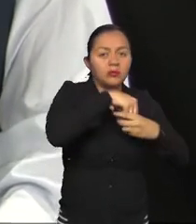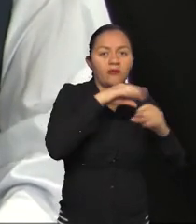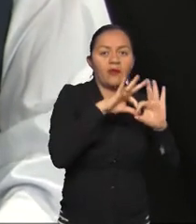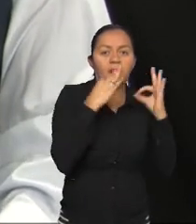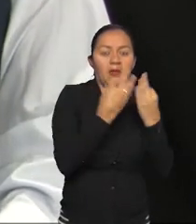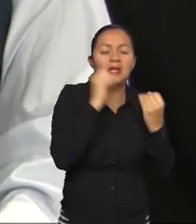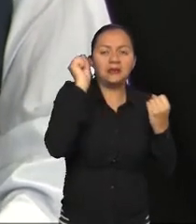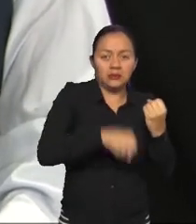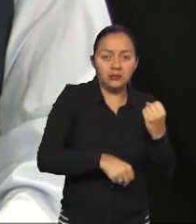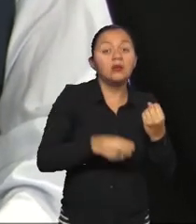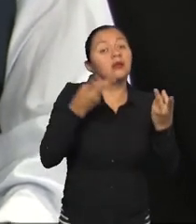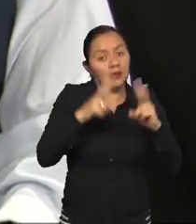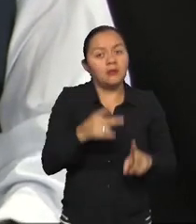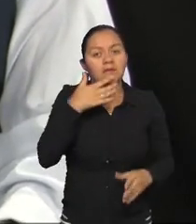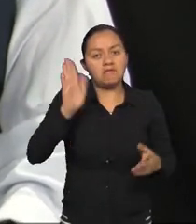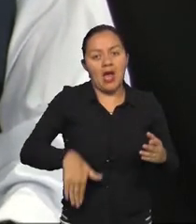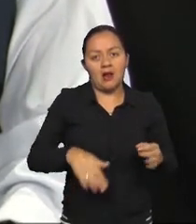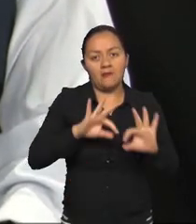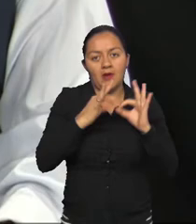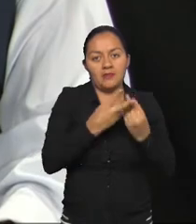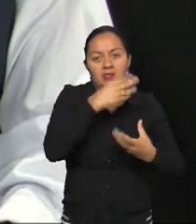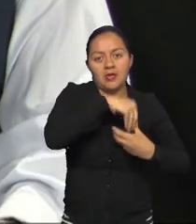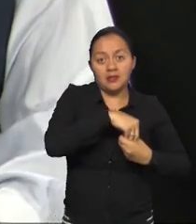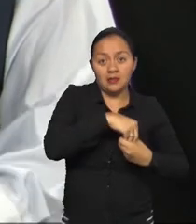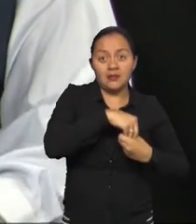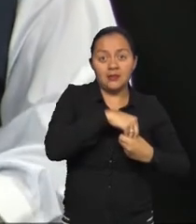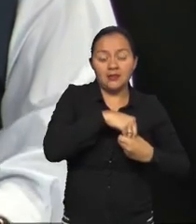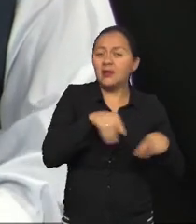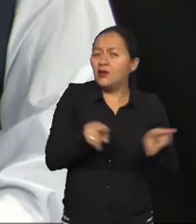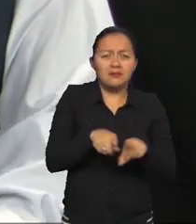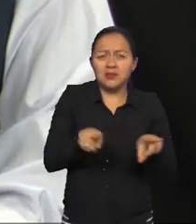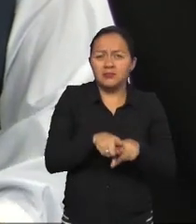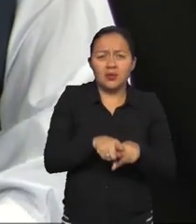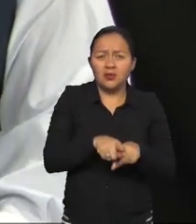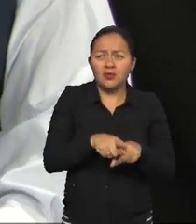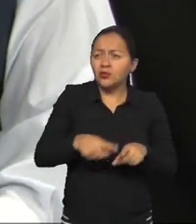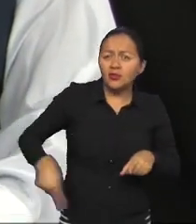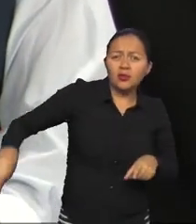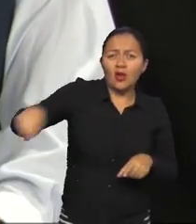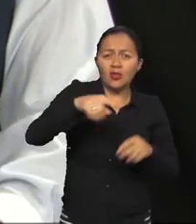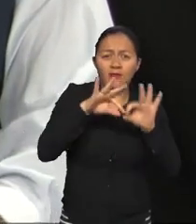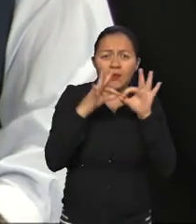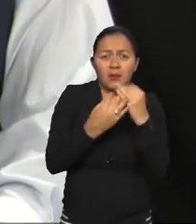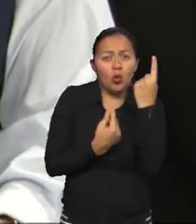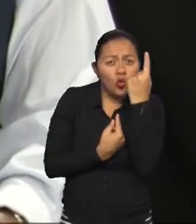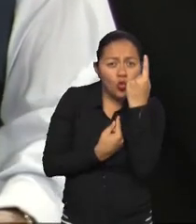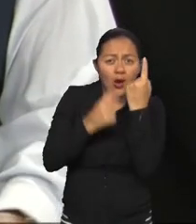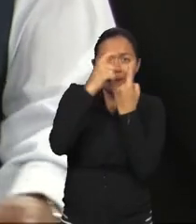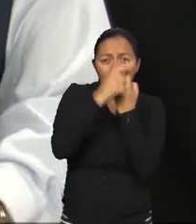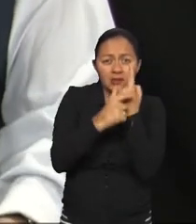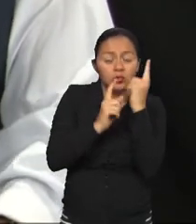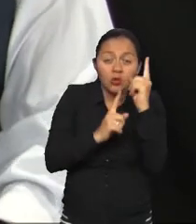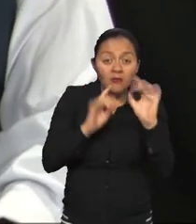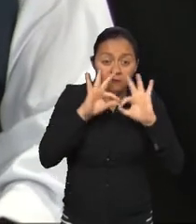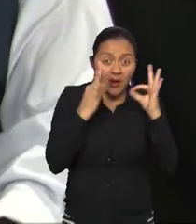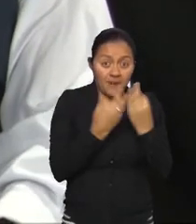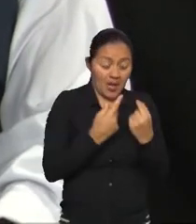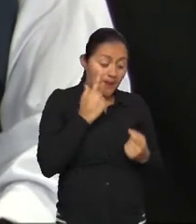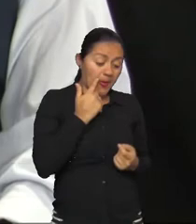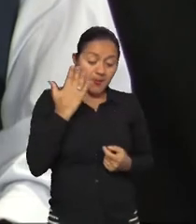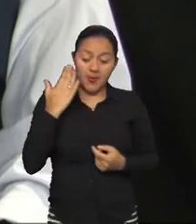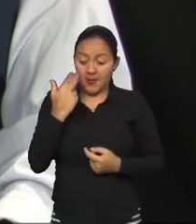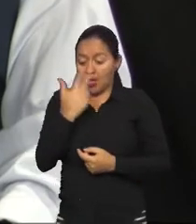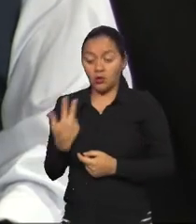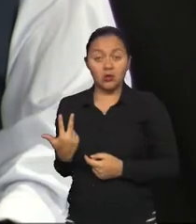Y el otro lado también. No todas las familias son de una persona. Es una palabra grande que involucra a mucha